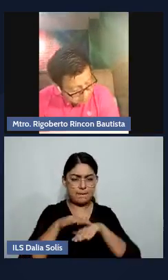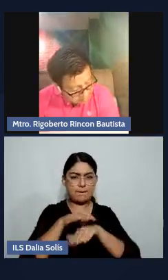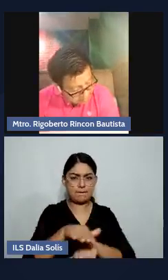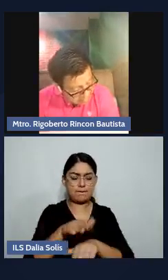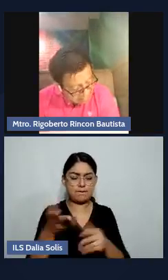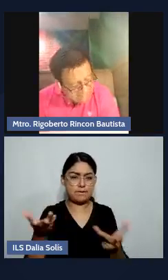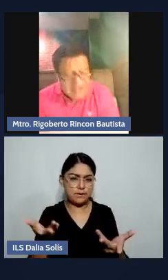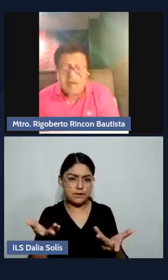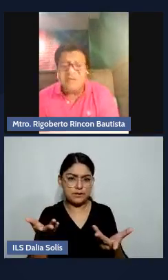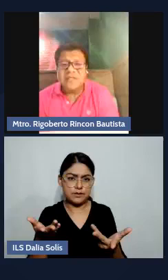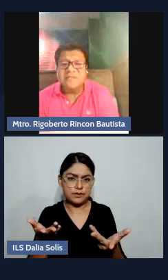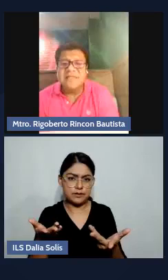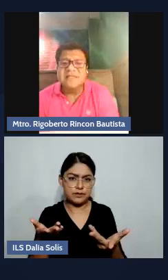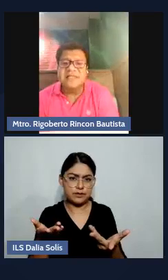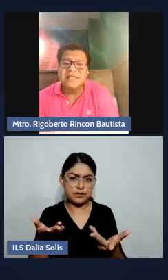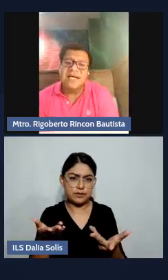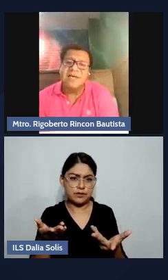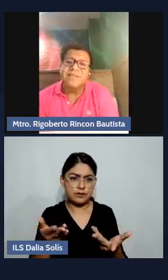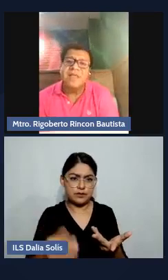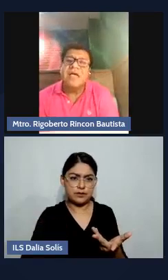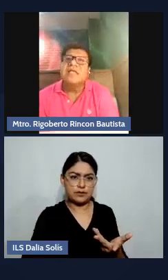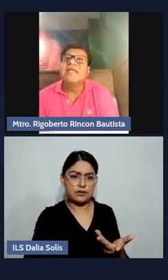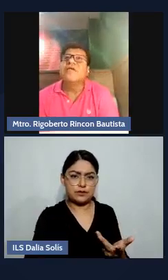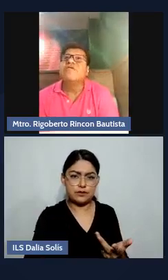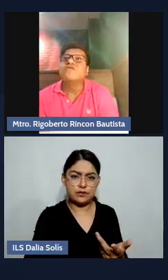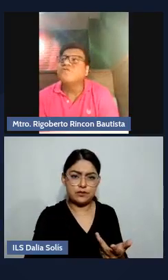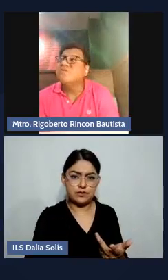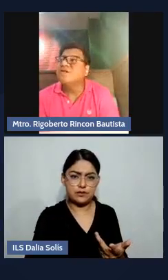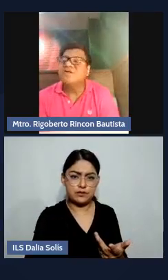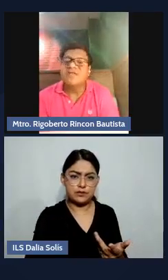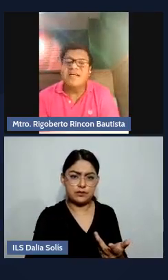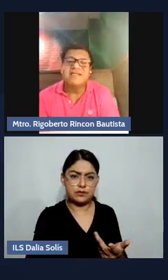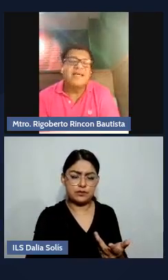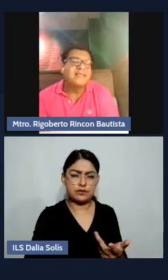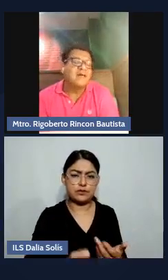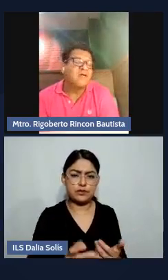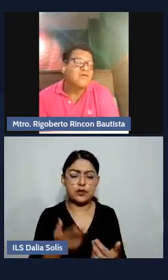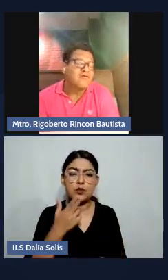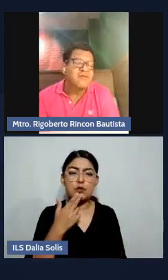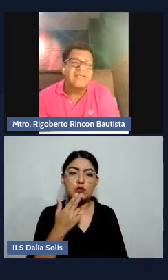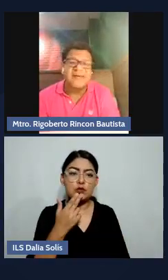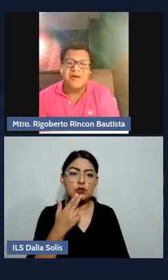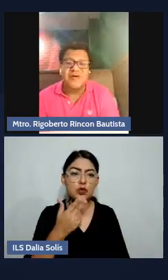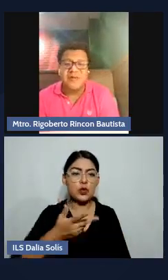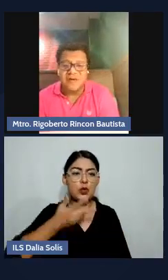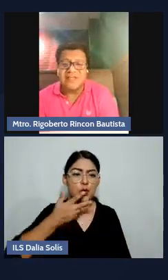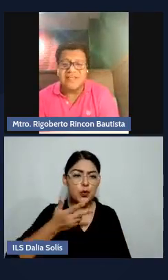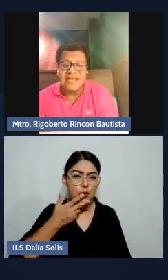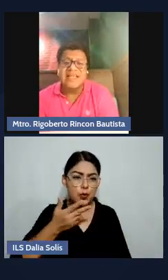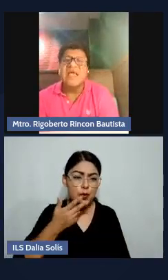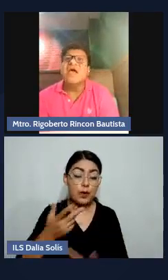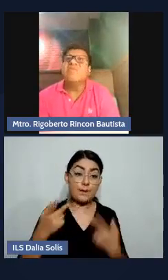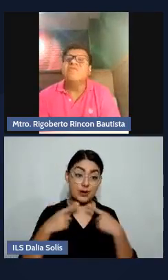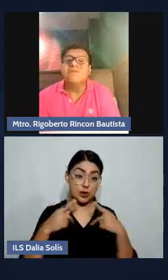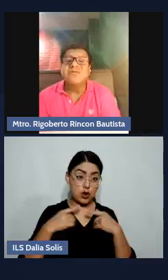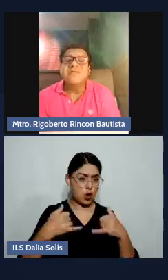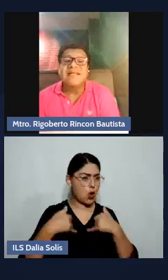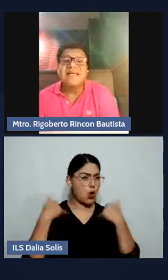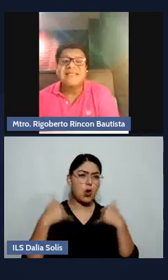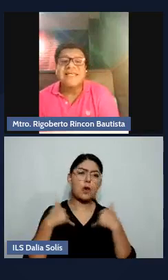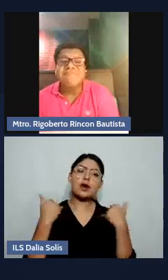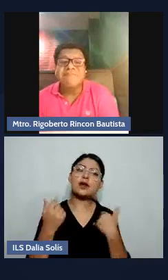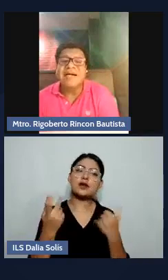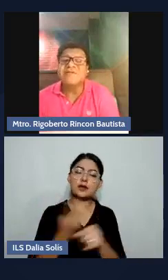hablar completamente del consumo de sustancias, el consumo de tabaco en menores de edad, pues vamos a hablar de este